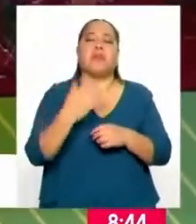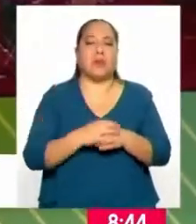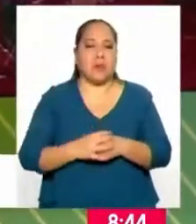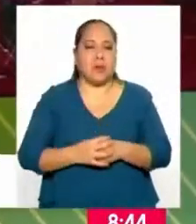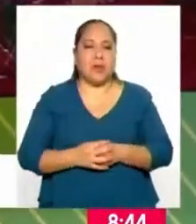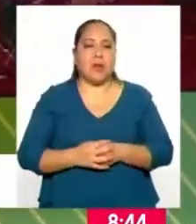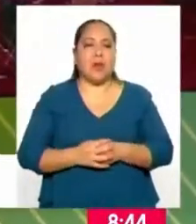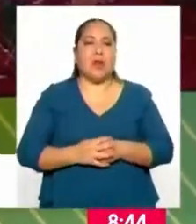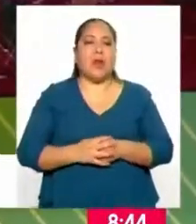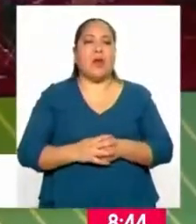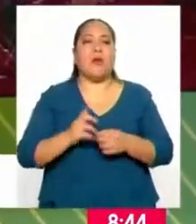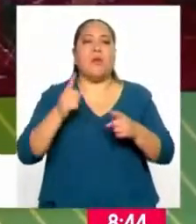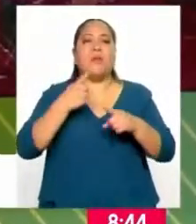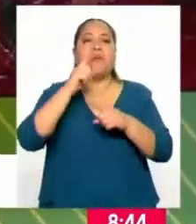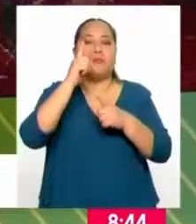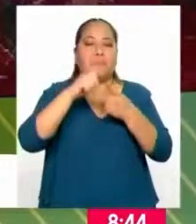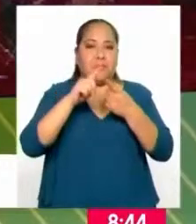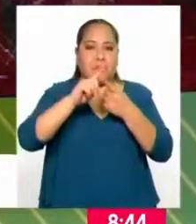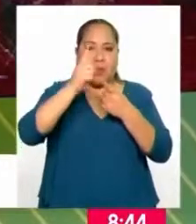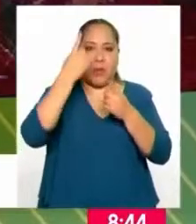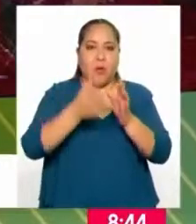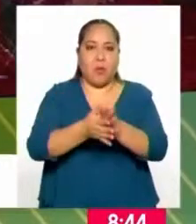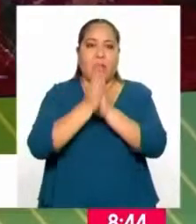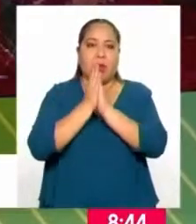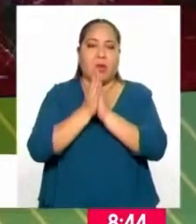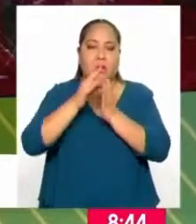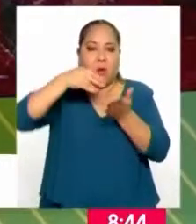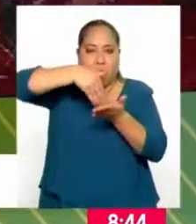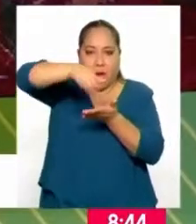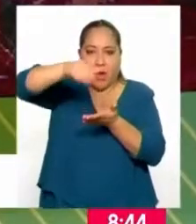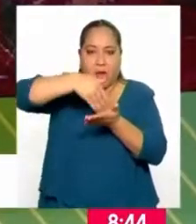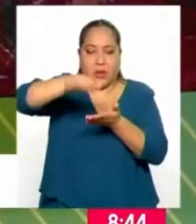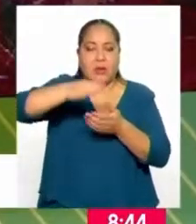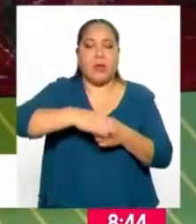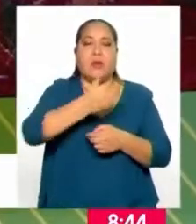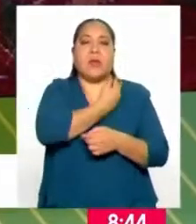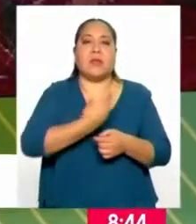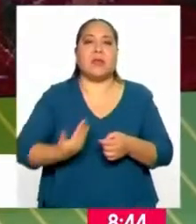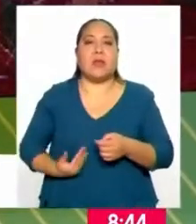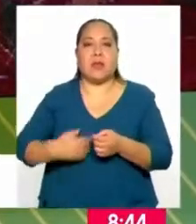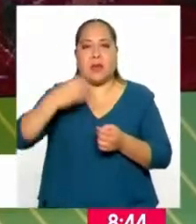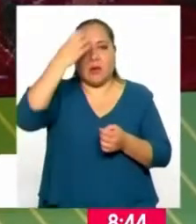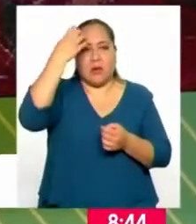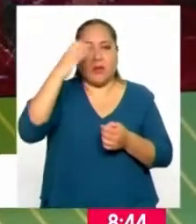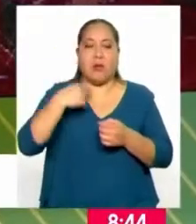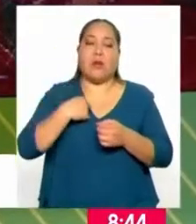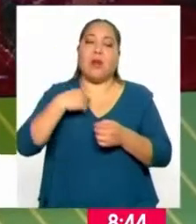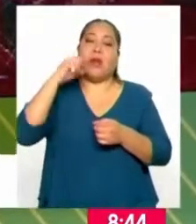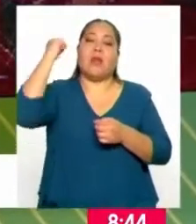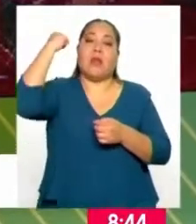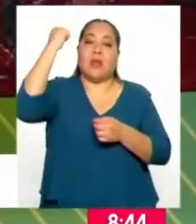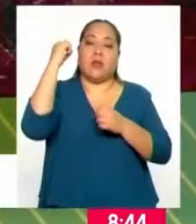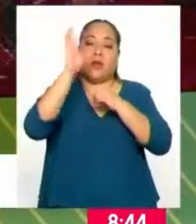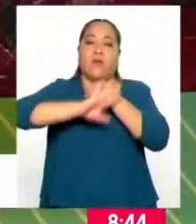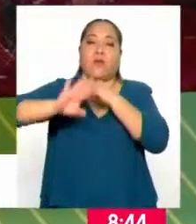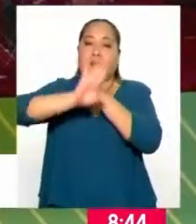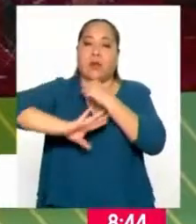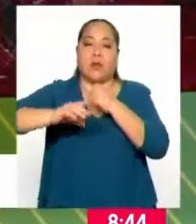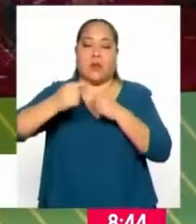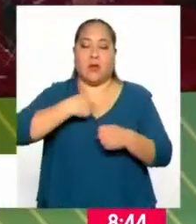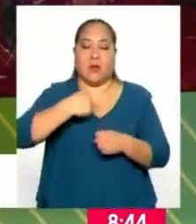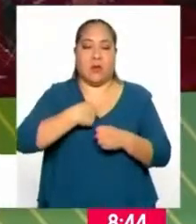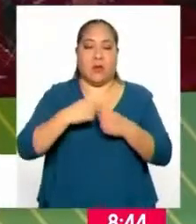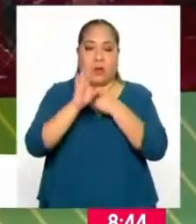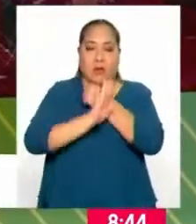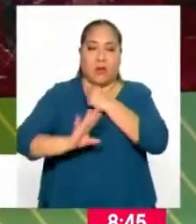primero, frente a un pedido de vacancia, el presidente de la República tiene el derecho de defenderse. Asimismo,